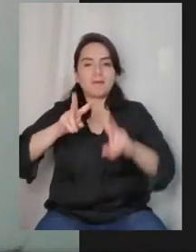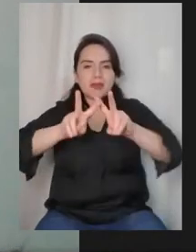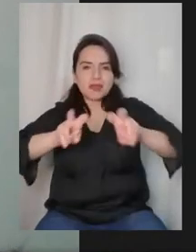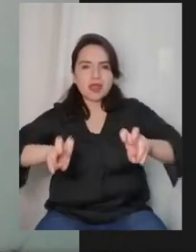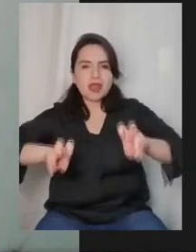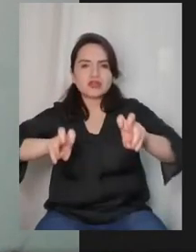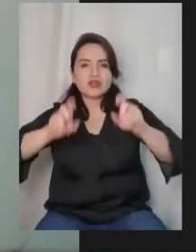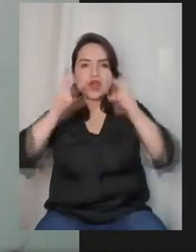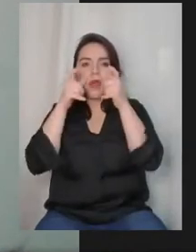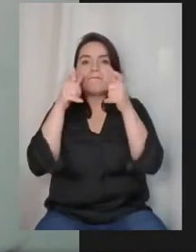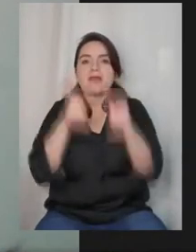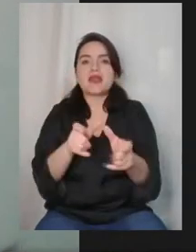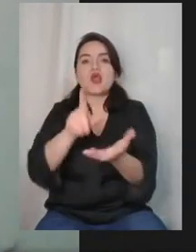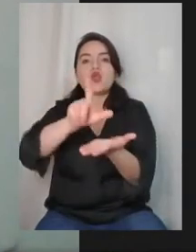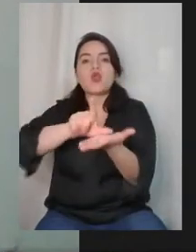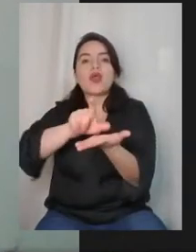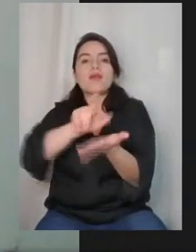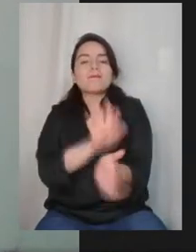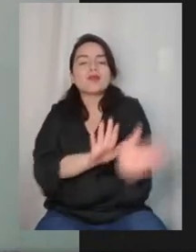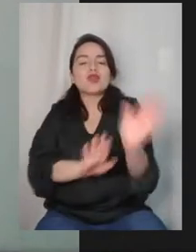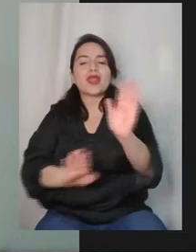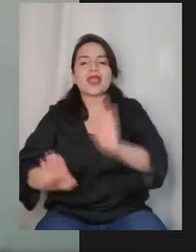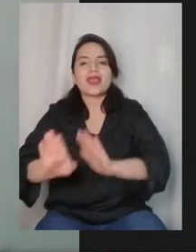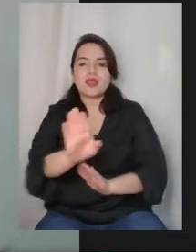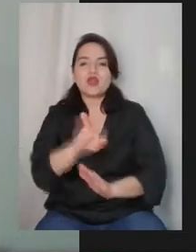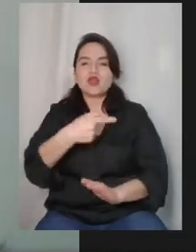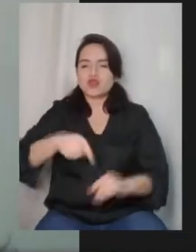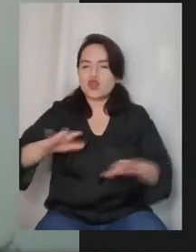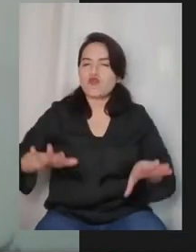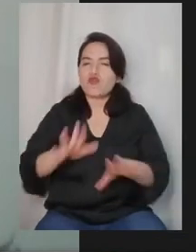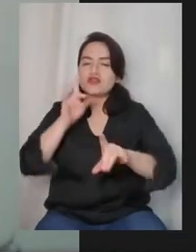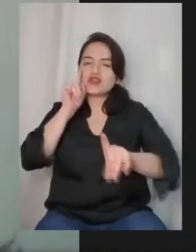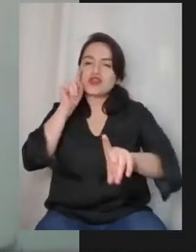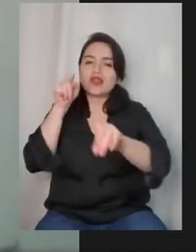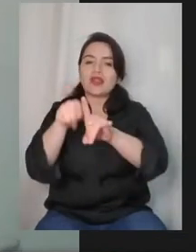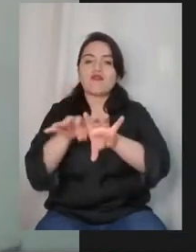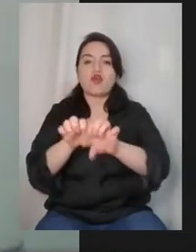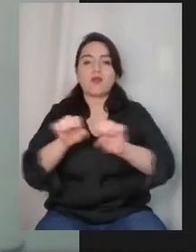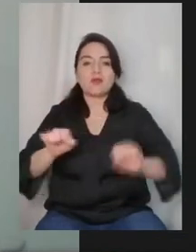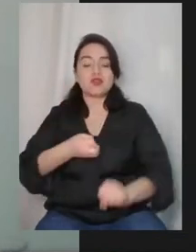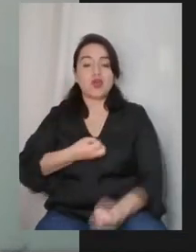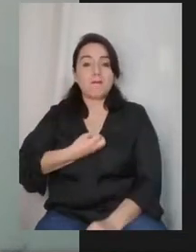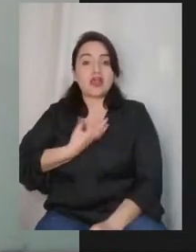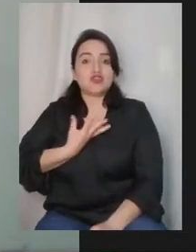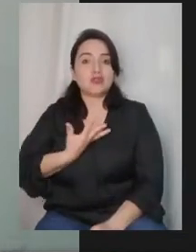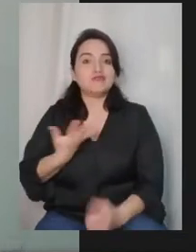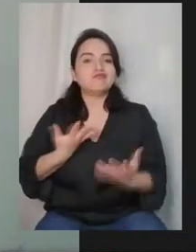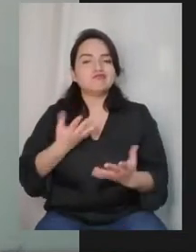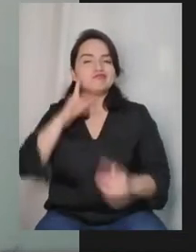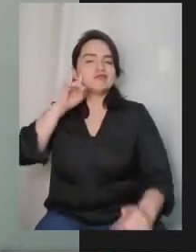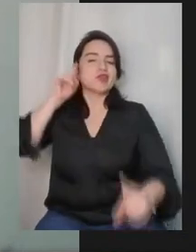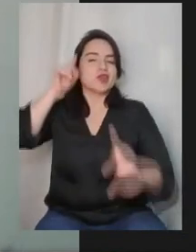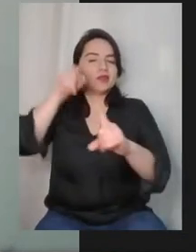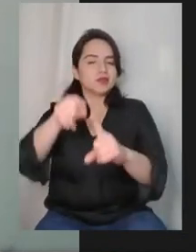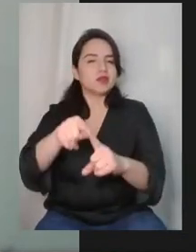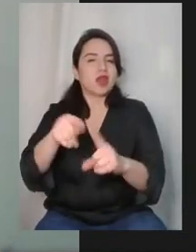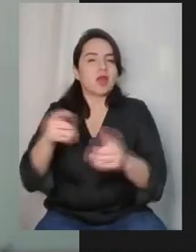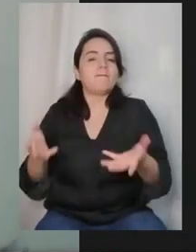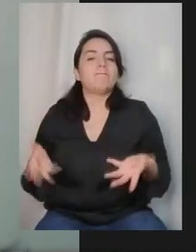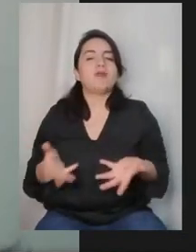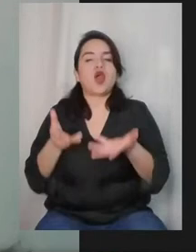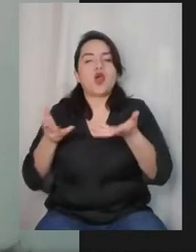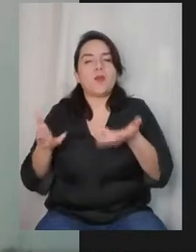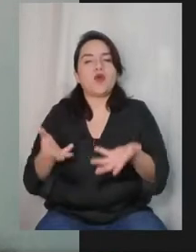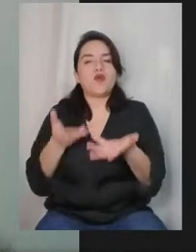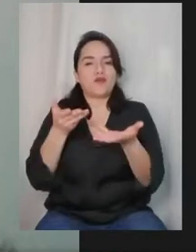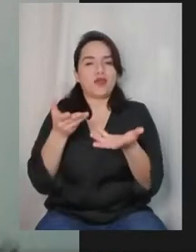Nuestra misión, nuestros objetivos, nuestro esfuerzo, nuestro compromiso y pasión están en promover, organizar y realizar por todos